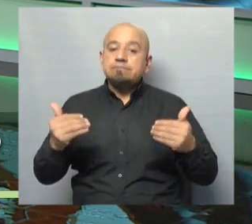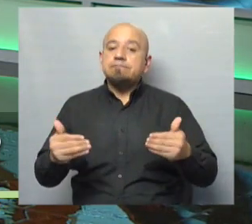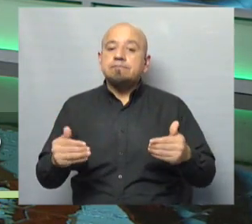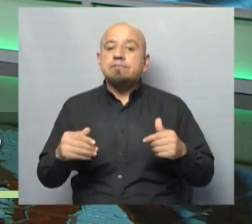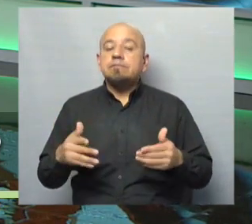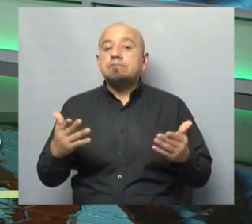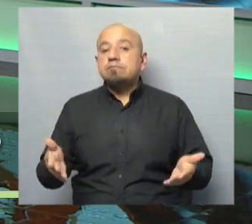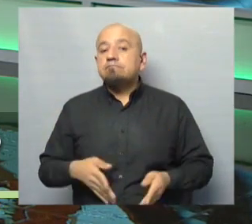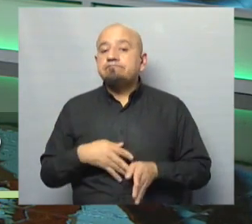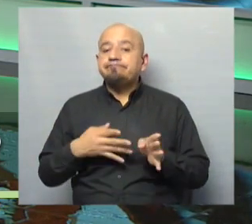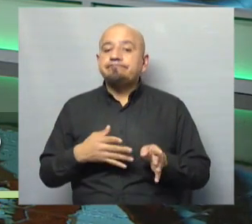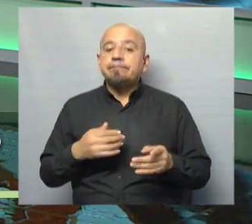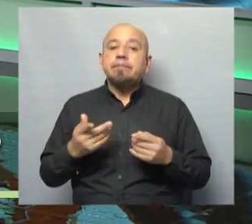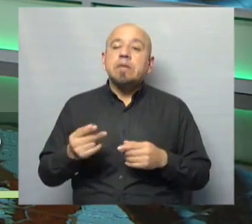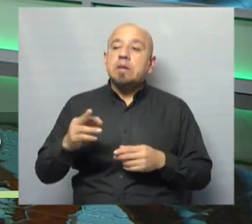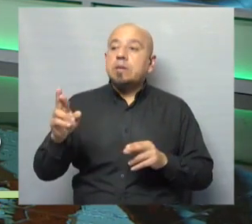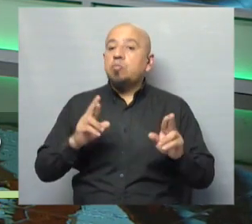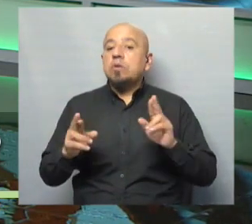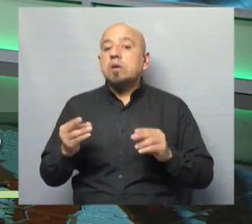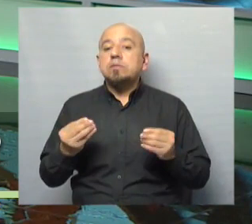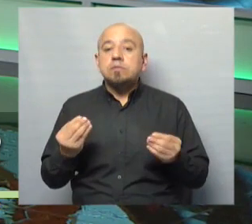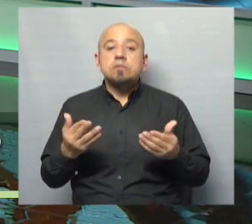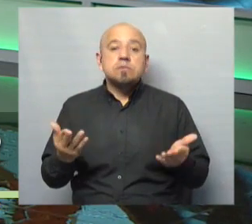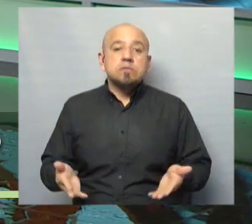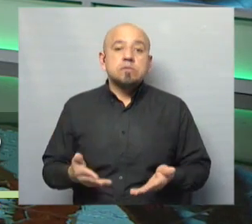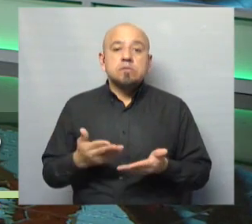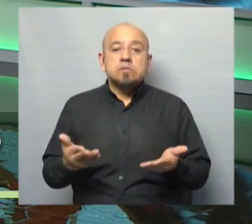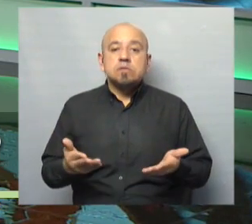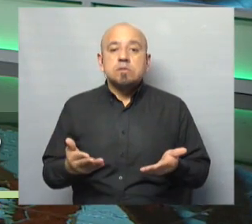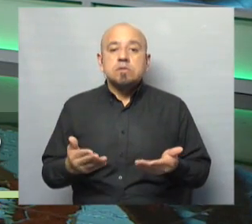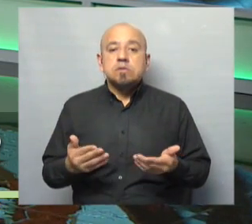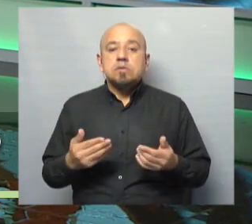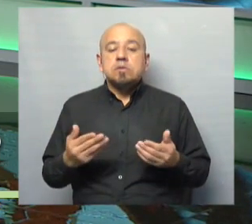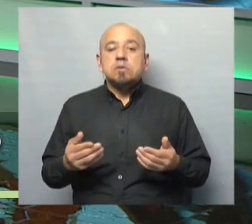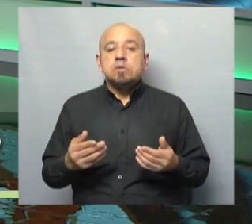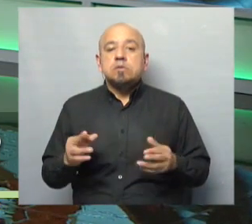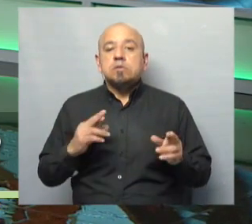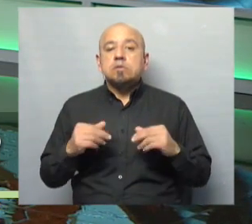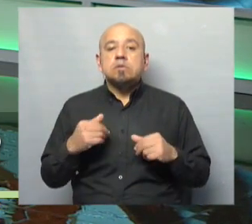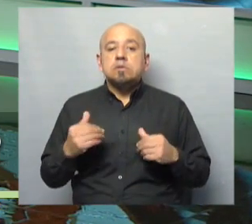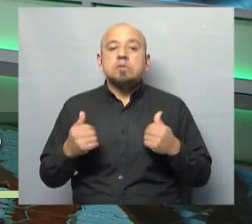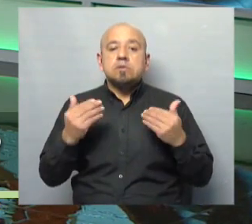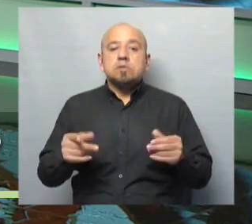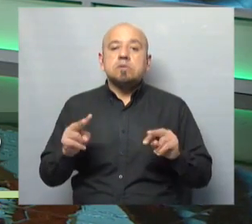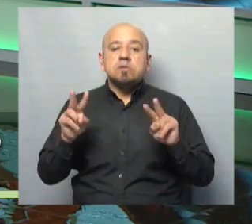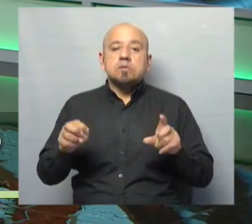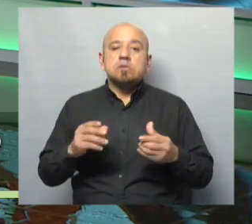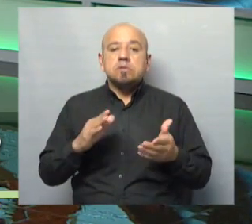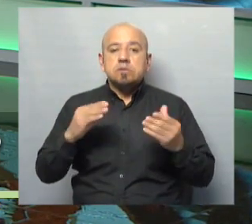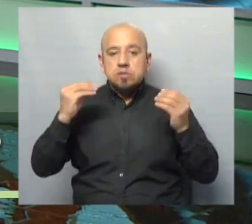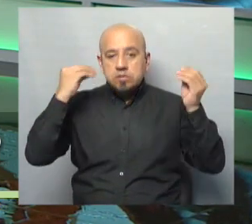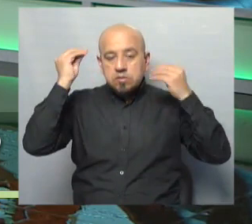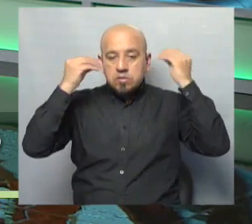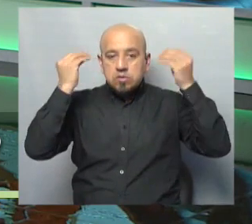grandes desafíos pasan por dar esas respuestas es decir por dónde es que se va a responder a los grandes temas de preocupación